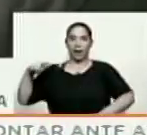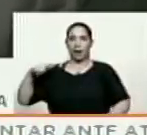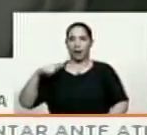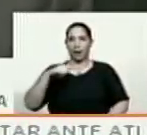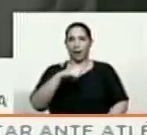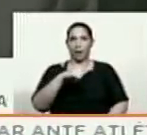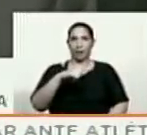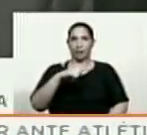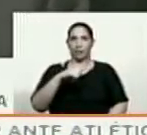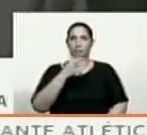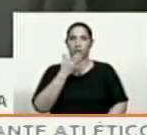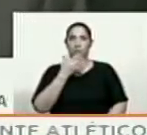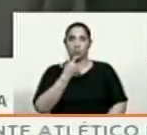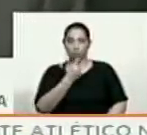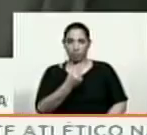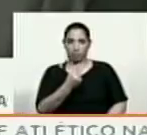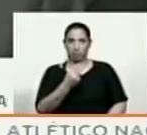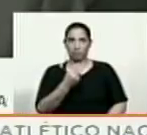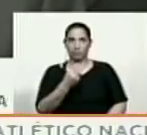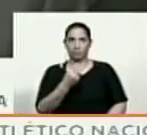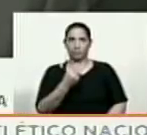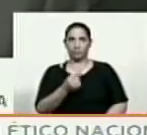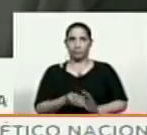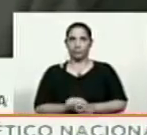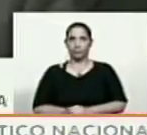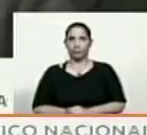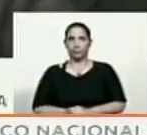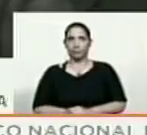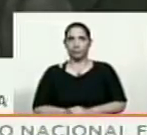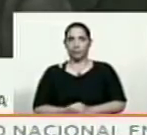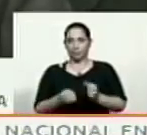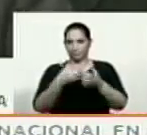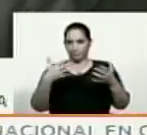por ejemplo, aquí lo dicen, ¿no? En castellano.